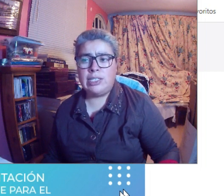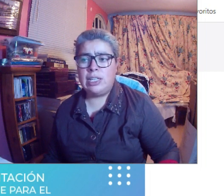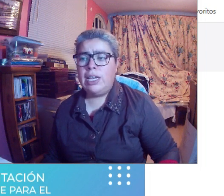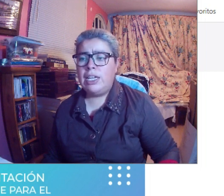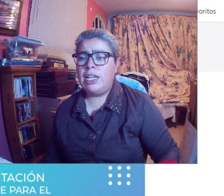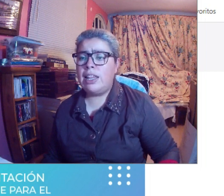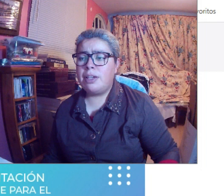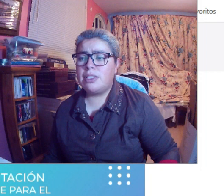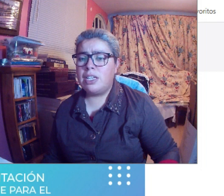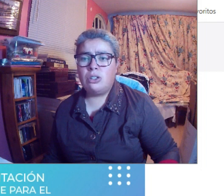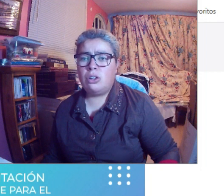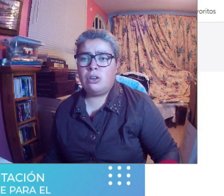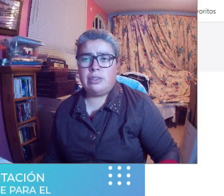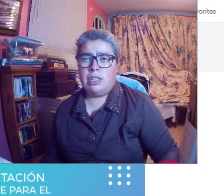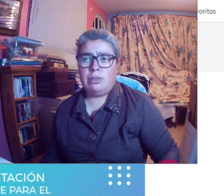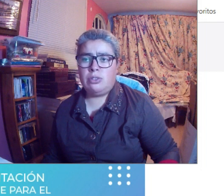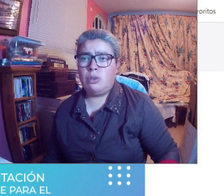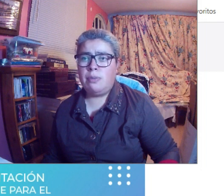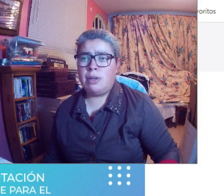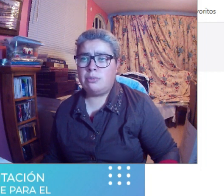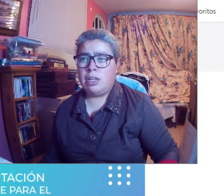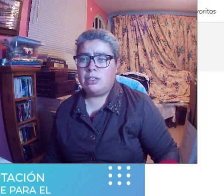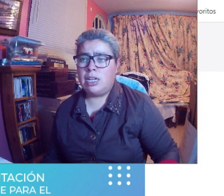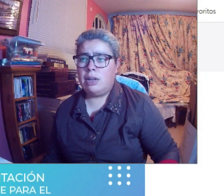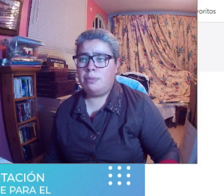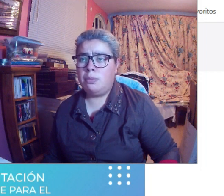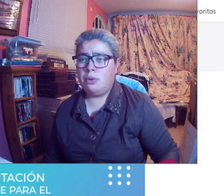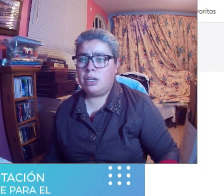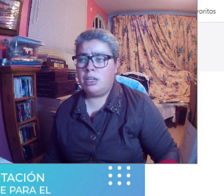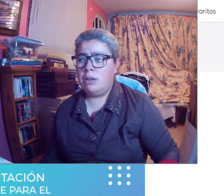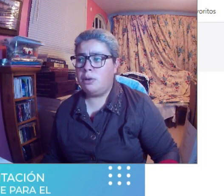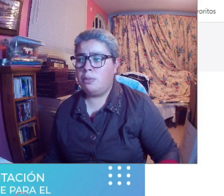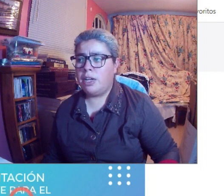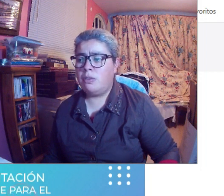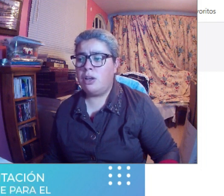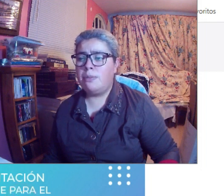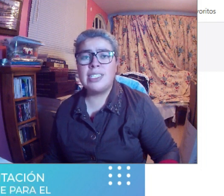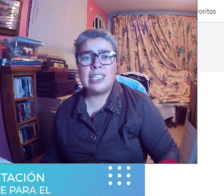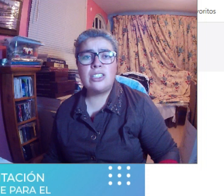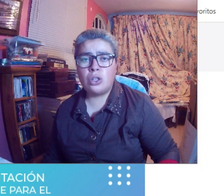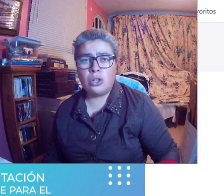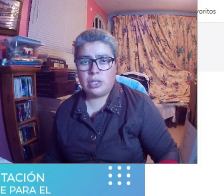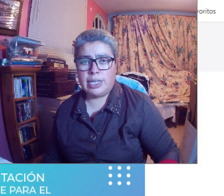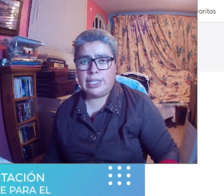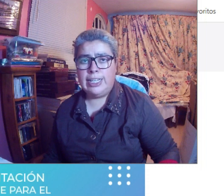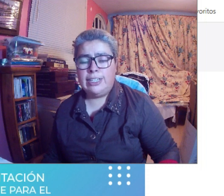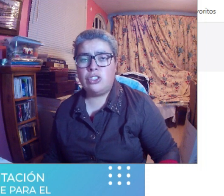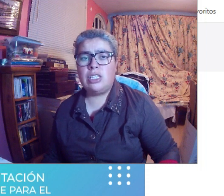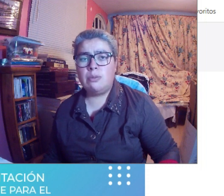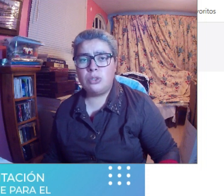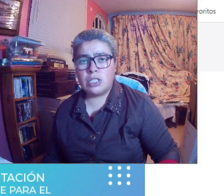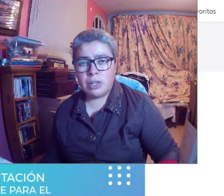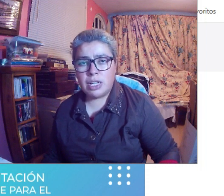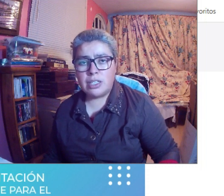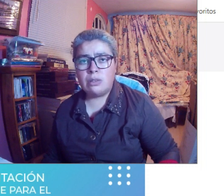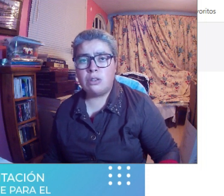.televisioneducativa.gob.mx. Y nada más, es todo lo que tiene, maestro. No hay más, mira. Ya le pico por aquí, le pico por acá. No hay más, es todo lo que hay. Entonces